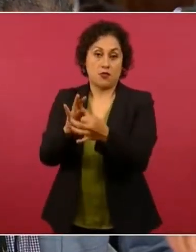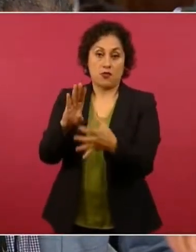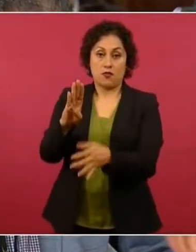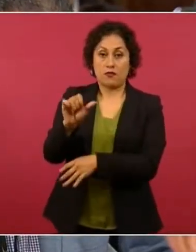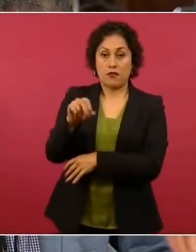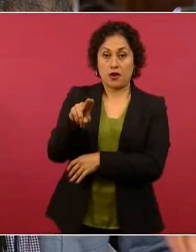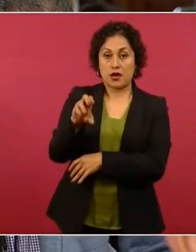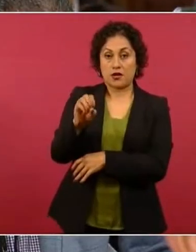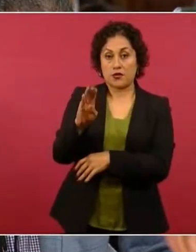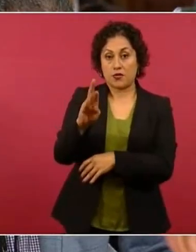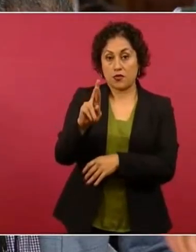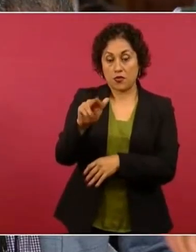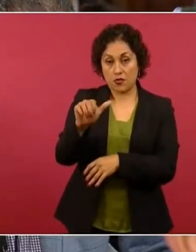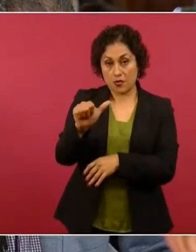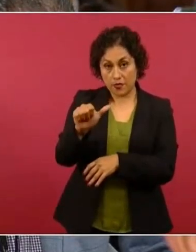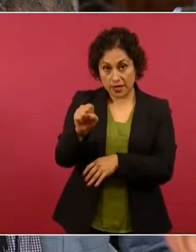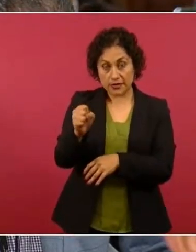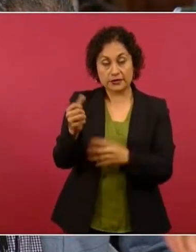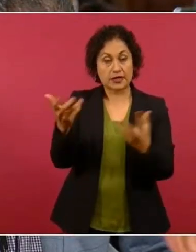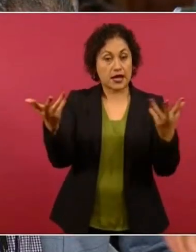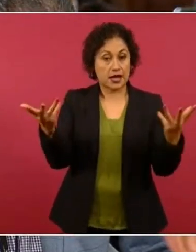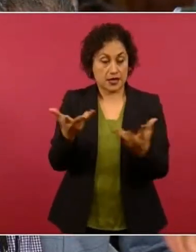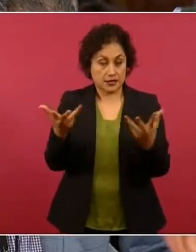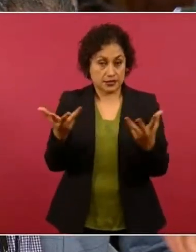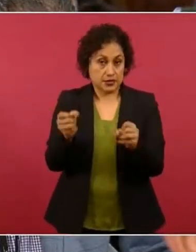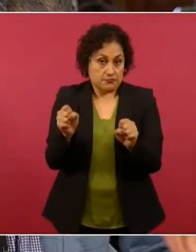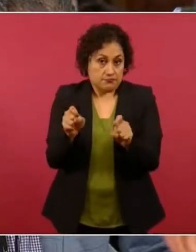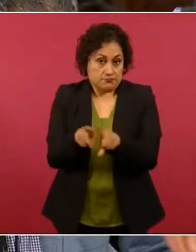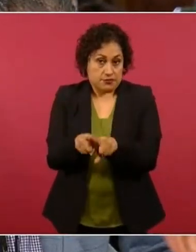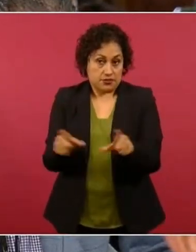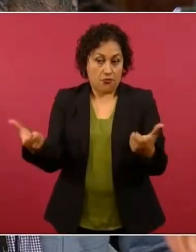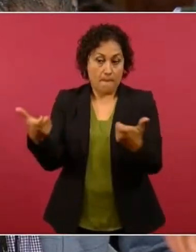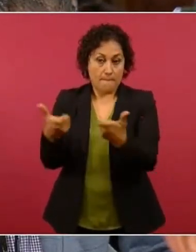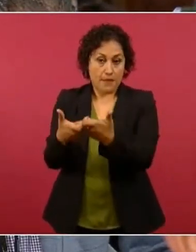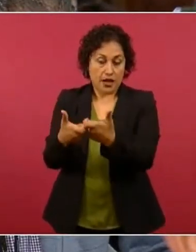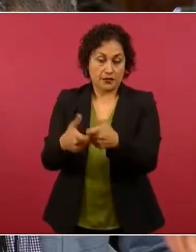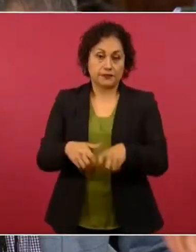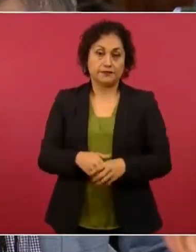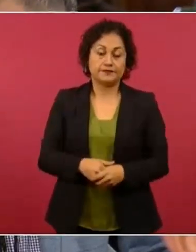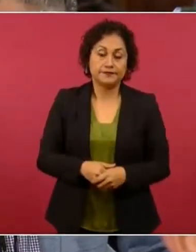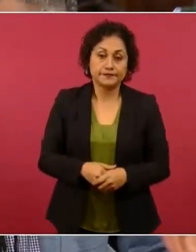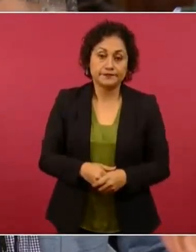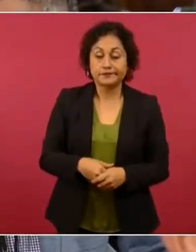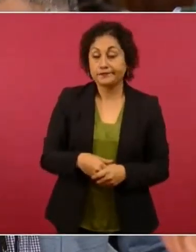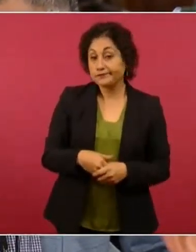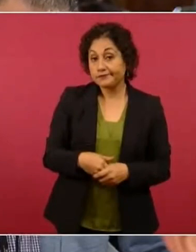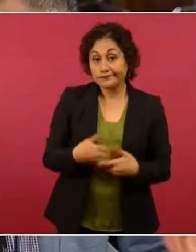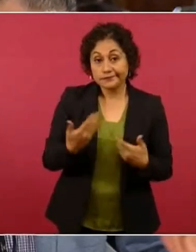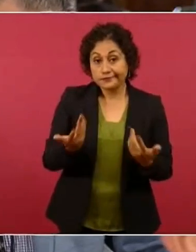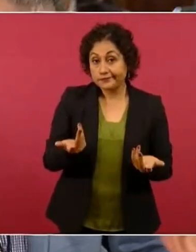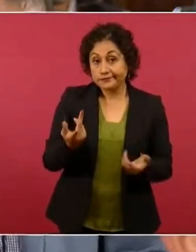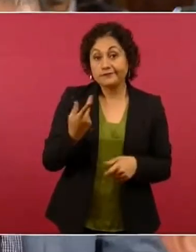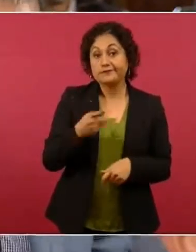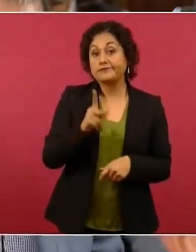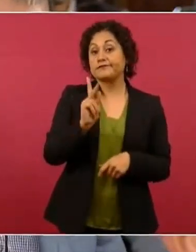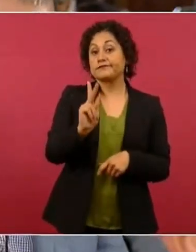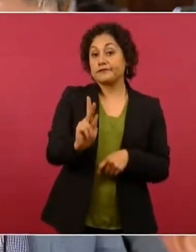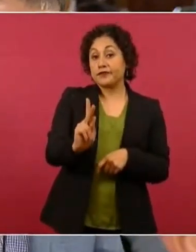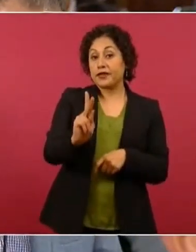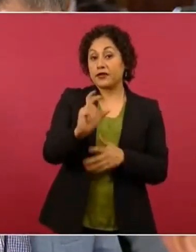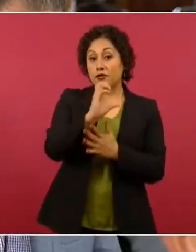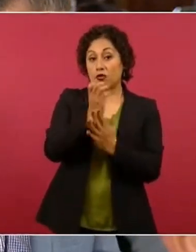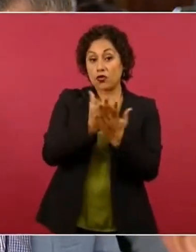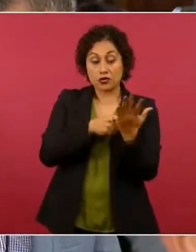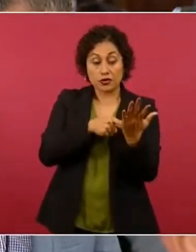servicios públicos sociedad Nacional de crédito sin embargo pues este no prestó ninguno de